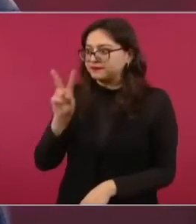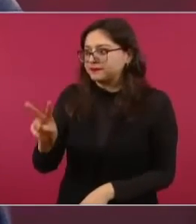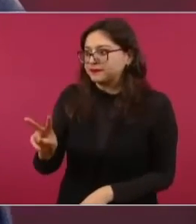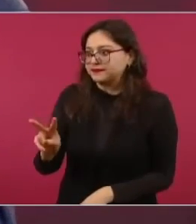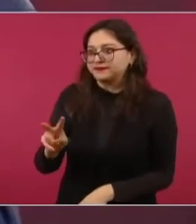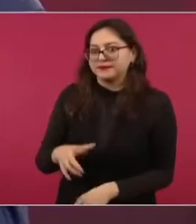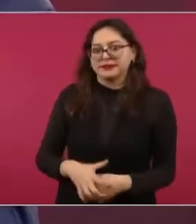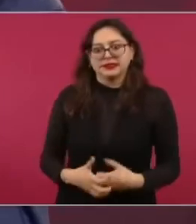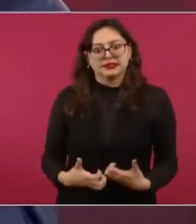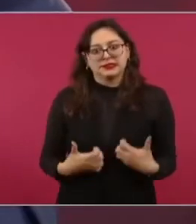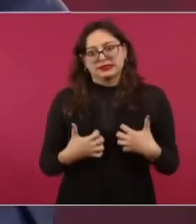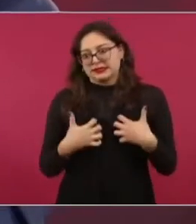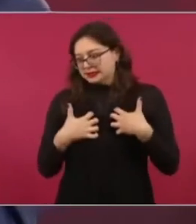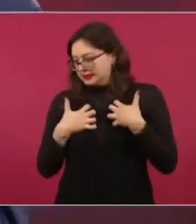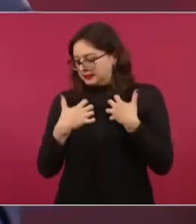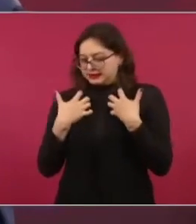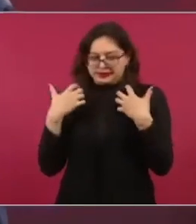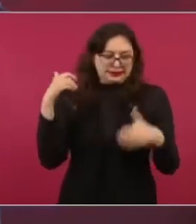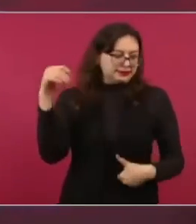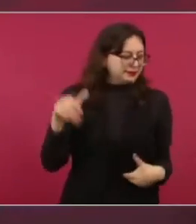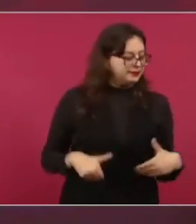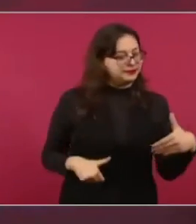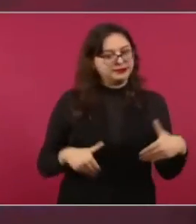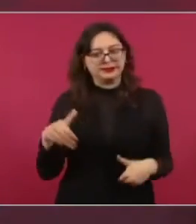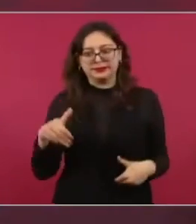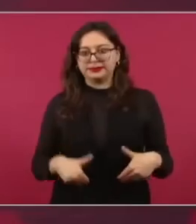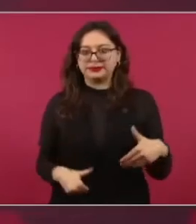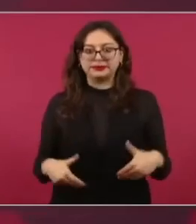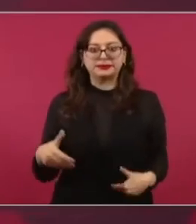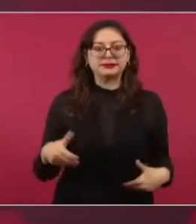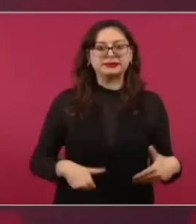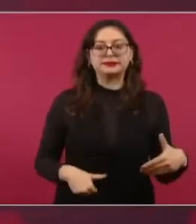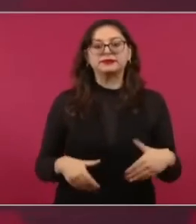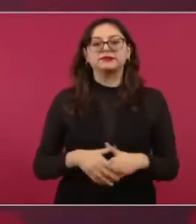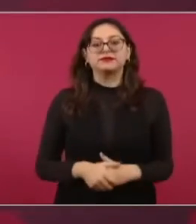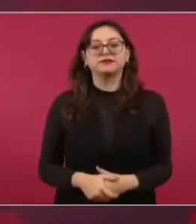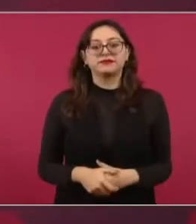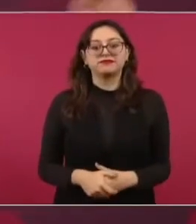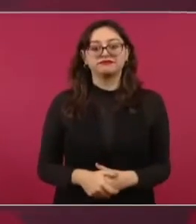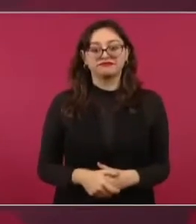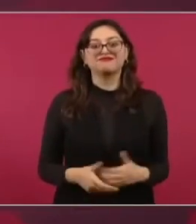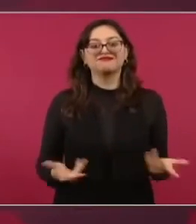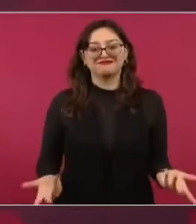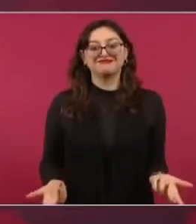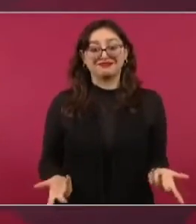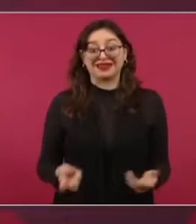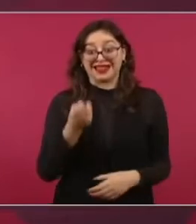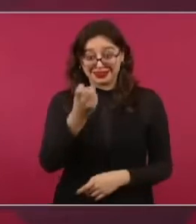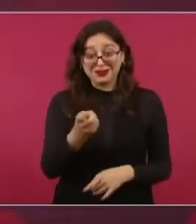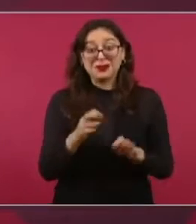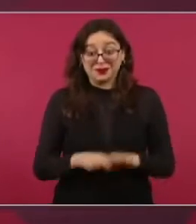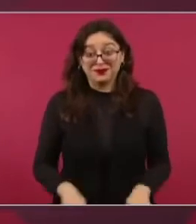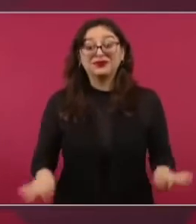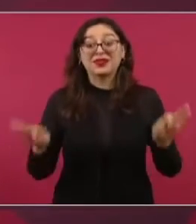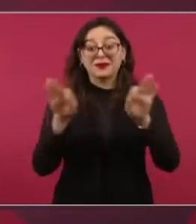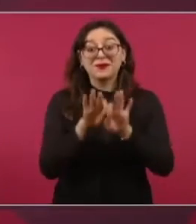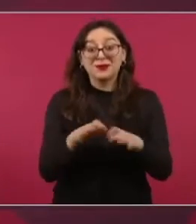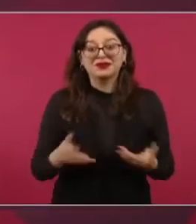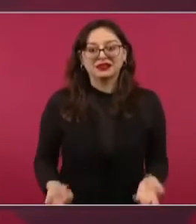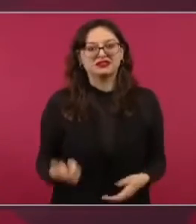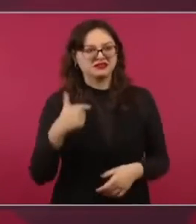y le dio la instrucción. Por eso es importante ser opositor, pero defendiendo